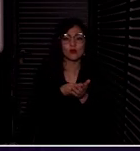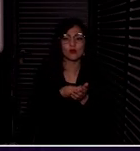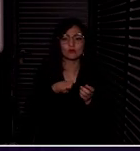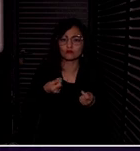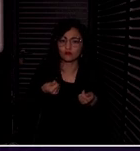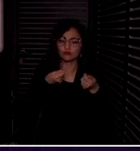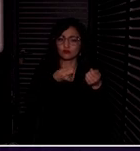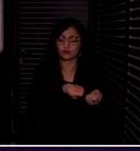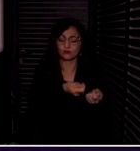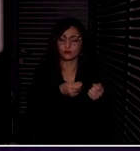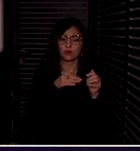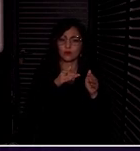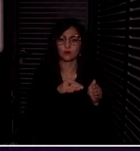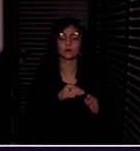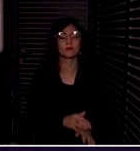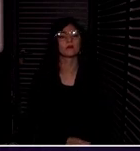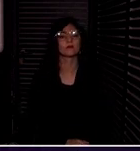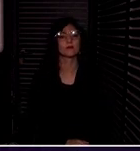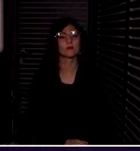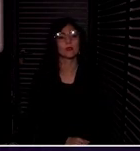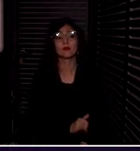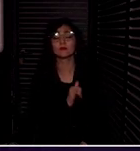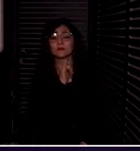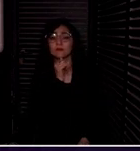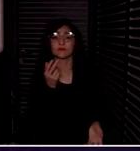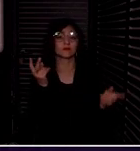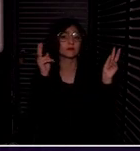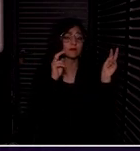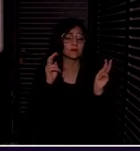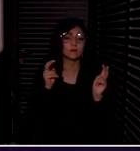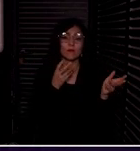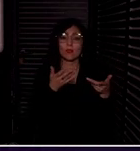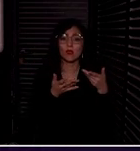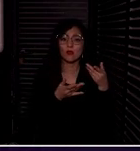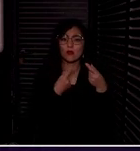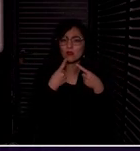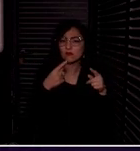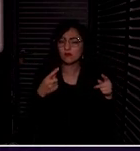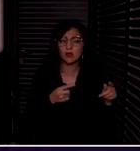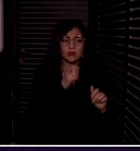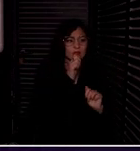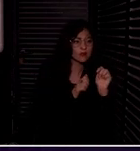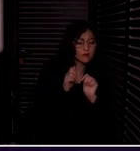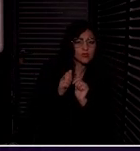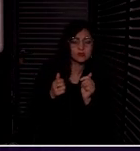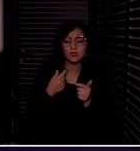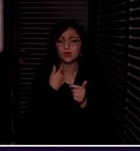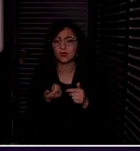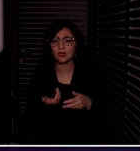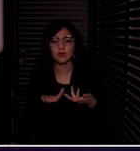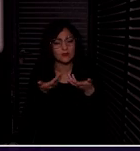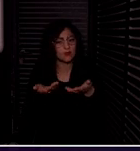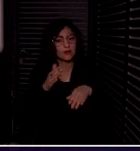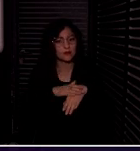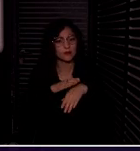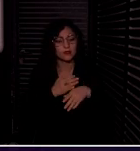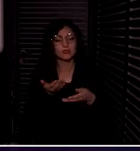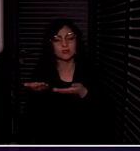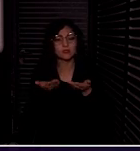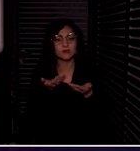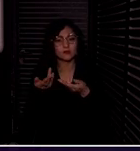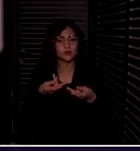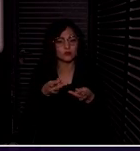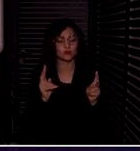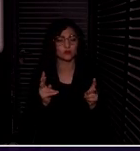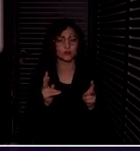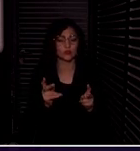sabemos exactamente en esta concurrencia sobreabundante de operadores, de oferta, qué es prestar un servicio público audiovisual. No